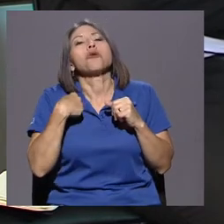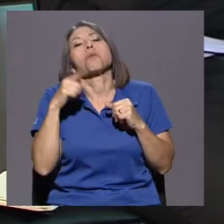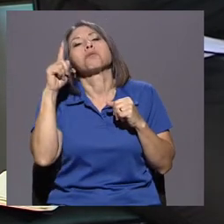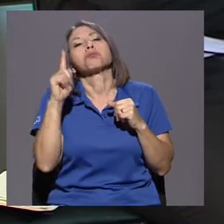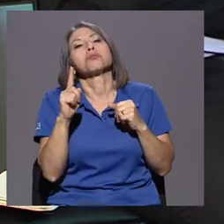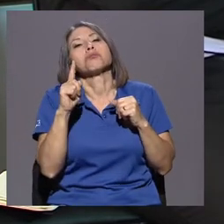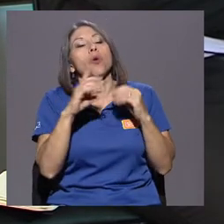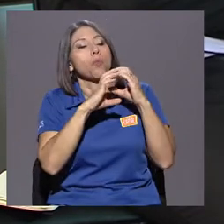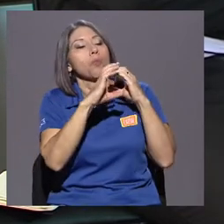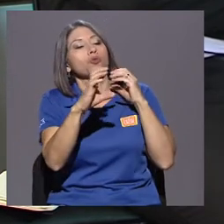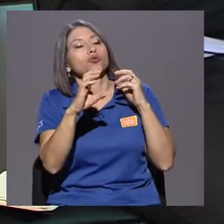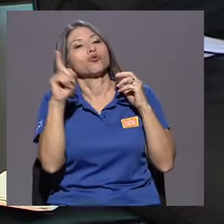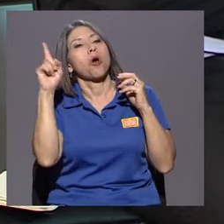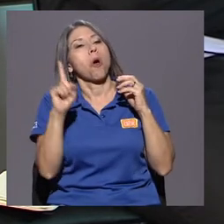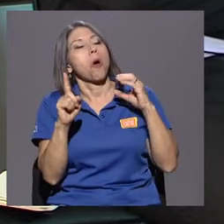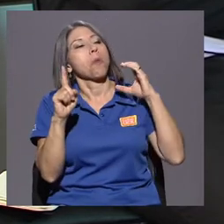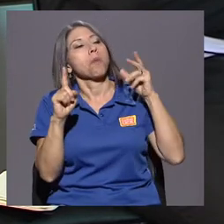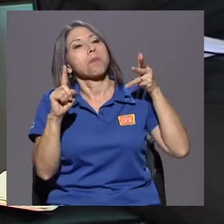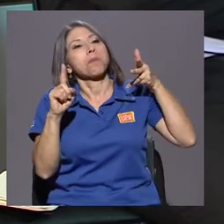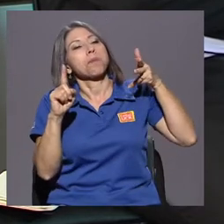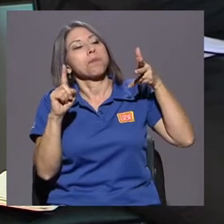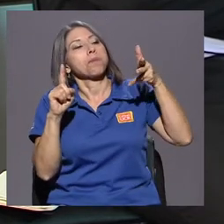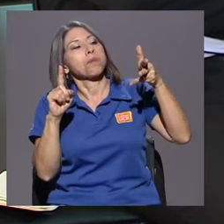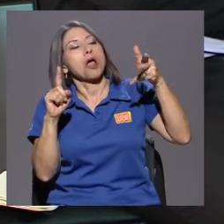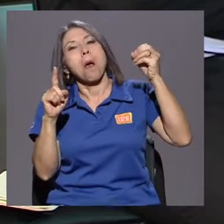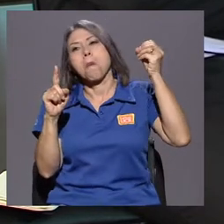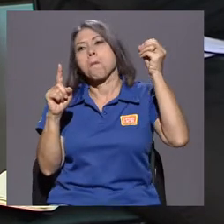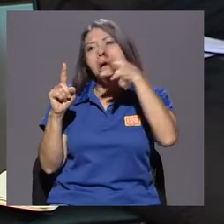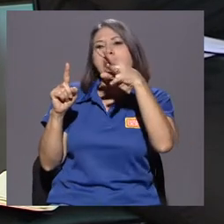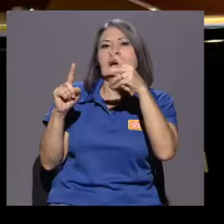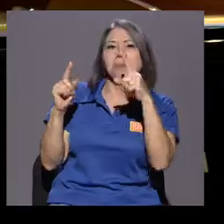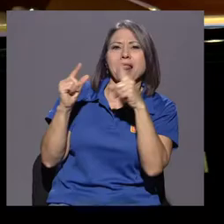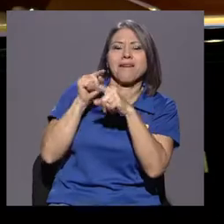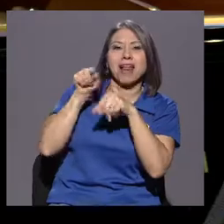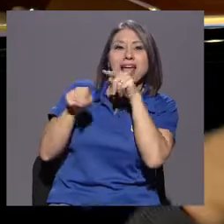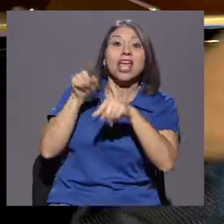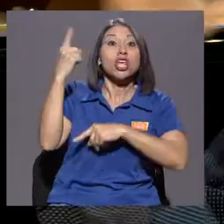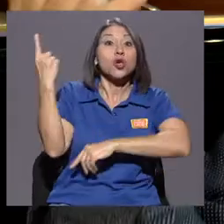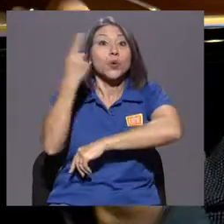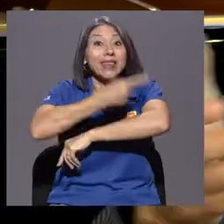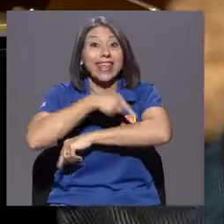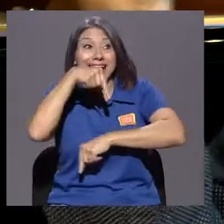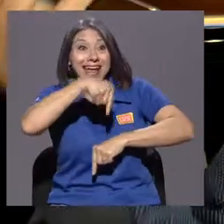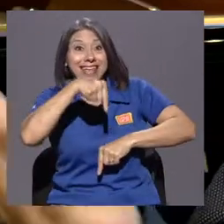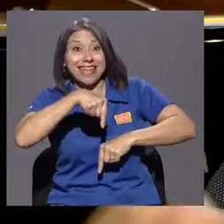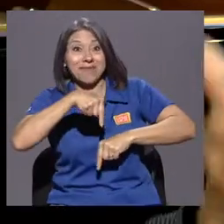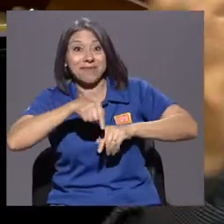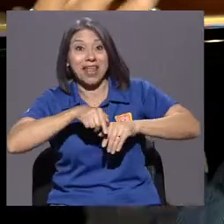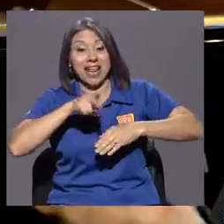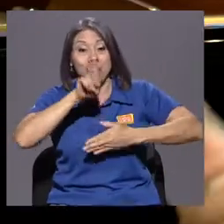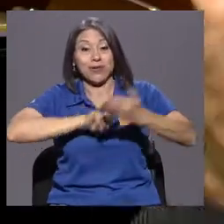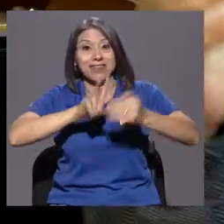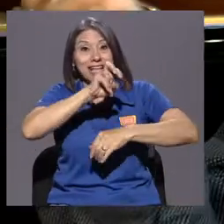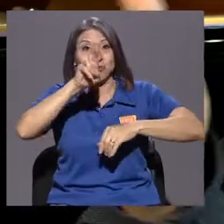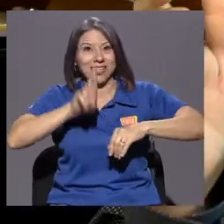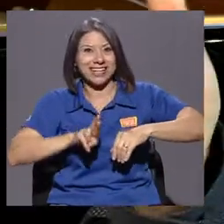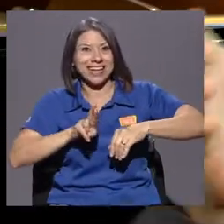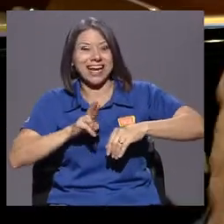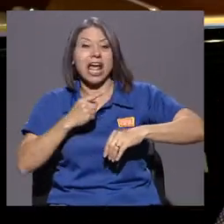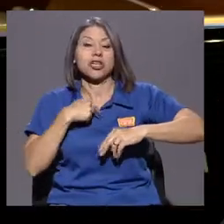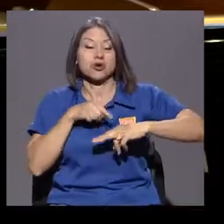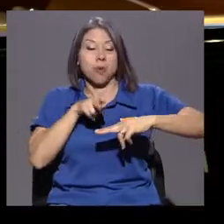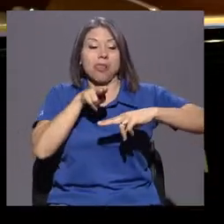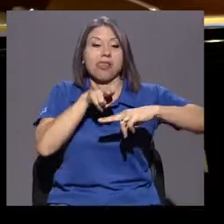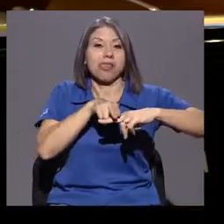otra vez estaba recostado a uno de los muros de la universidad de costa rica hablando con un amigo estábamos haciendo una serie de programas para la radio nos tomamos un